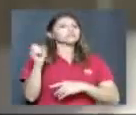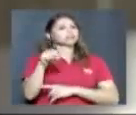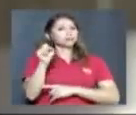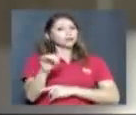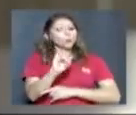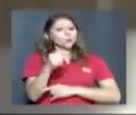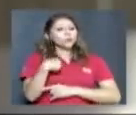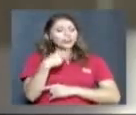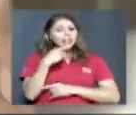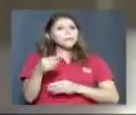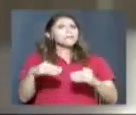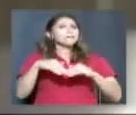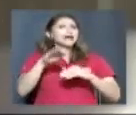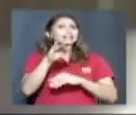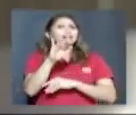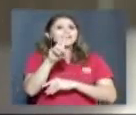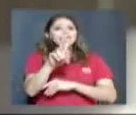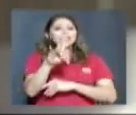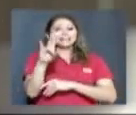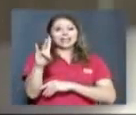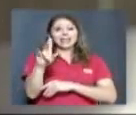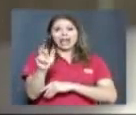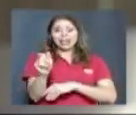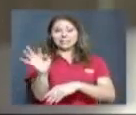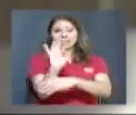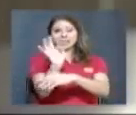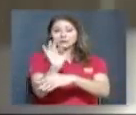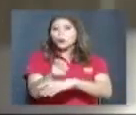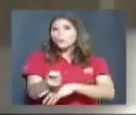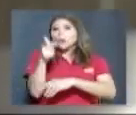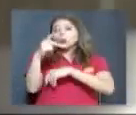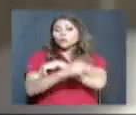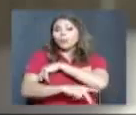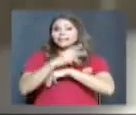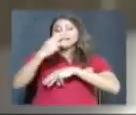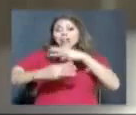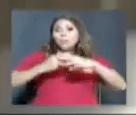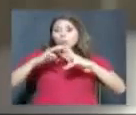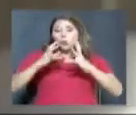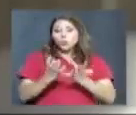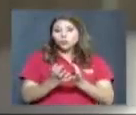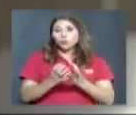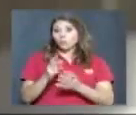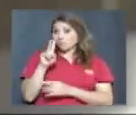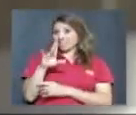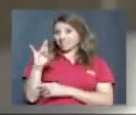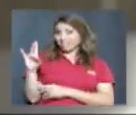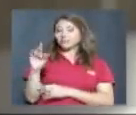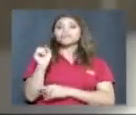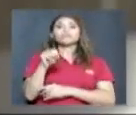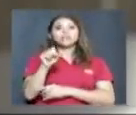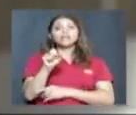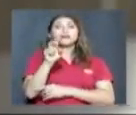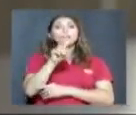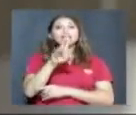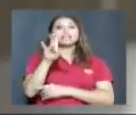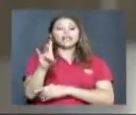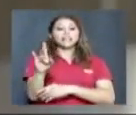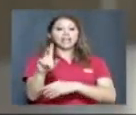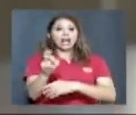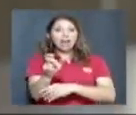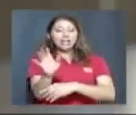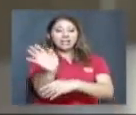de televisión. Pocos países en el mundo, más tenemos 27. Totalmente 27 canales, sí, abiertos solamente en el Valle Central. Lo que pasa es